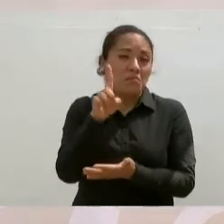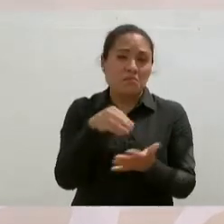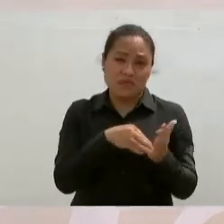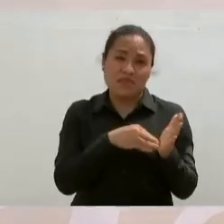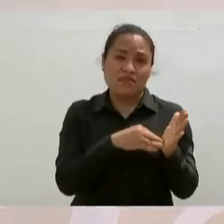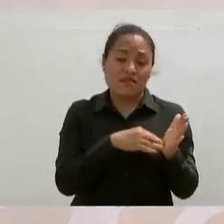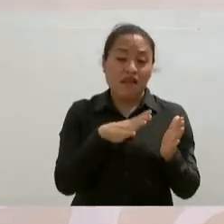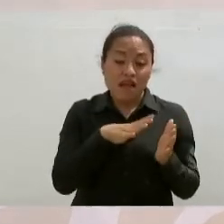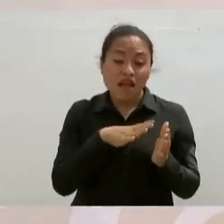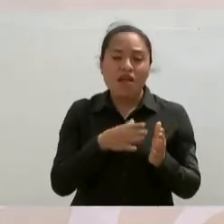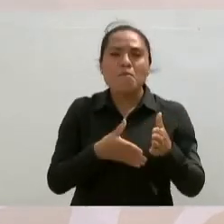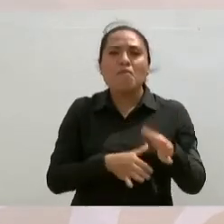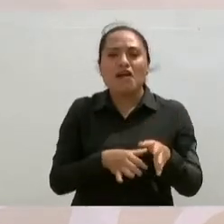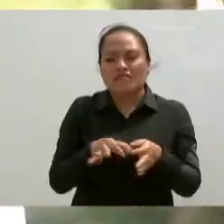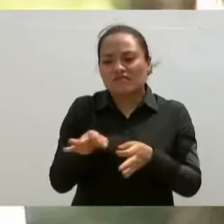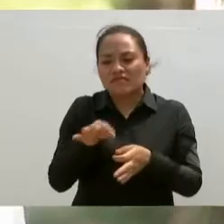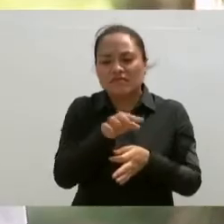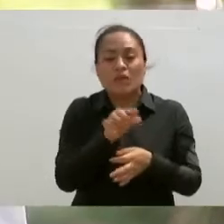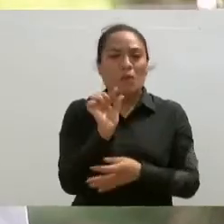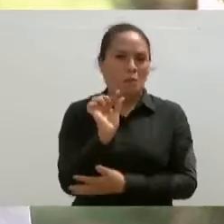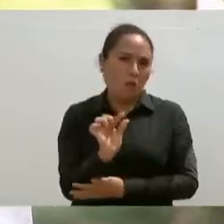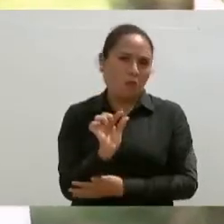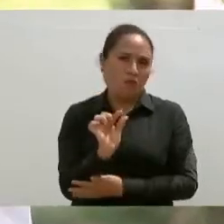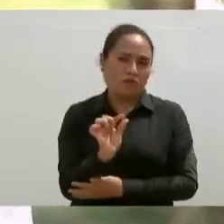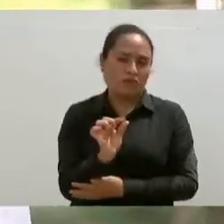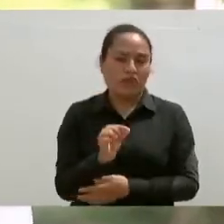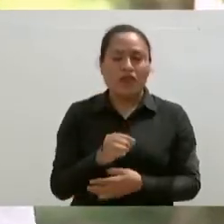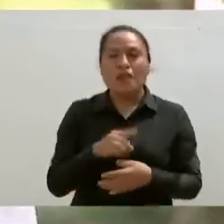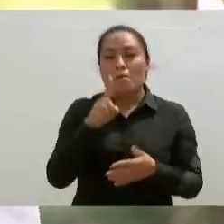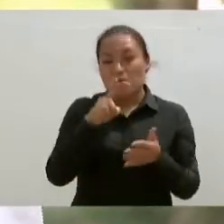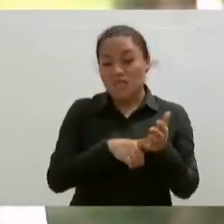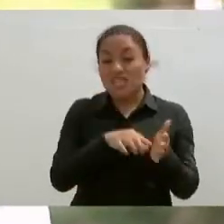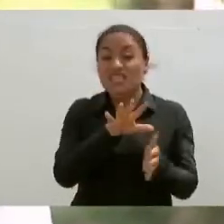hay sucursales bancarias. Es decir, en 1.500